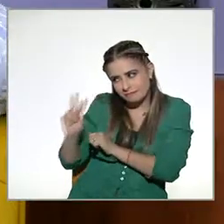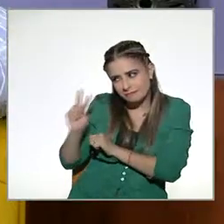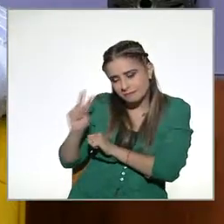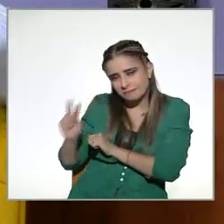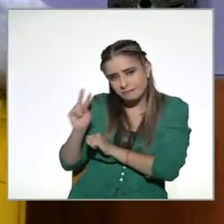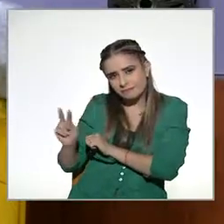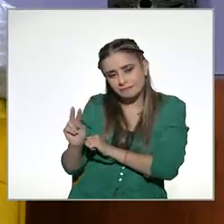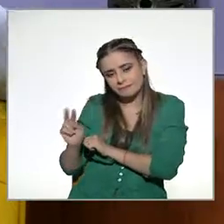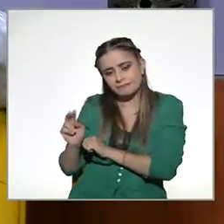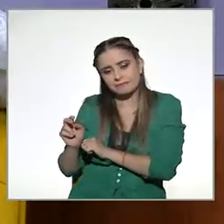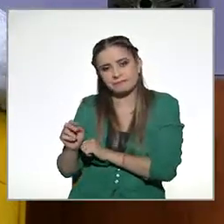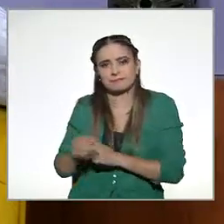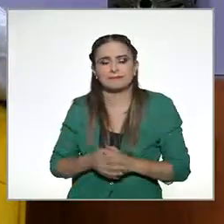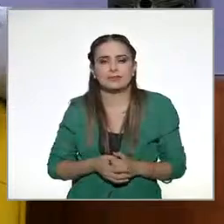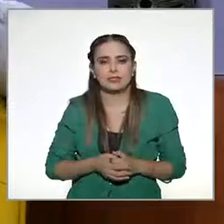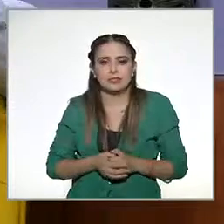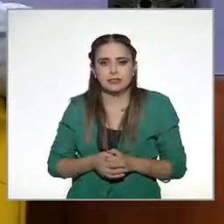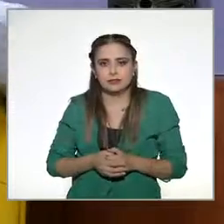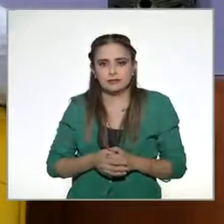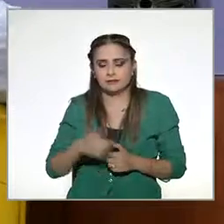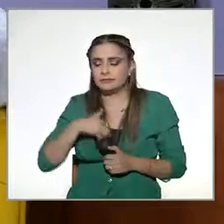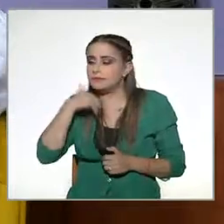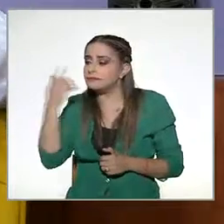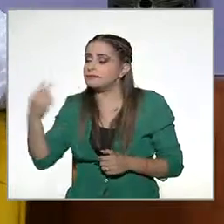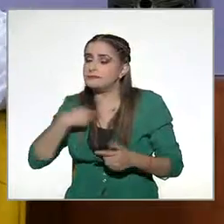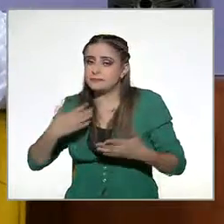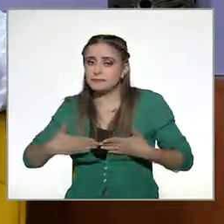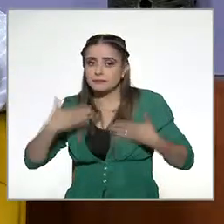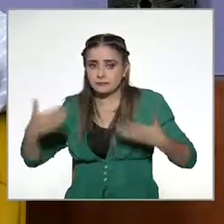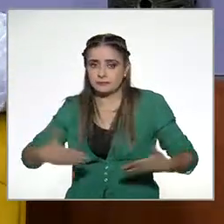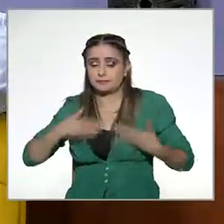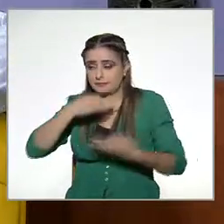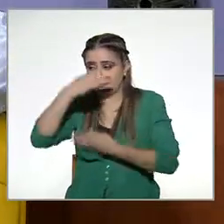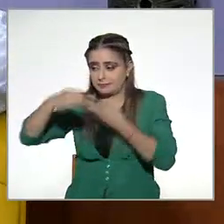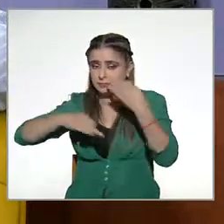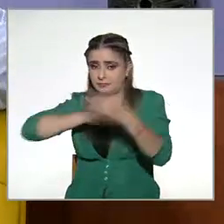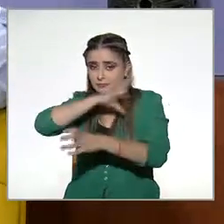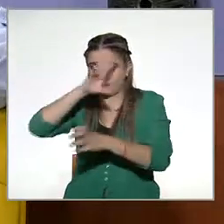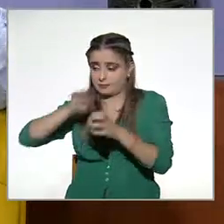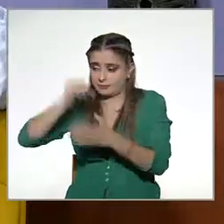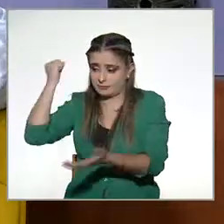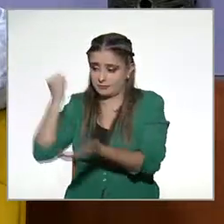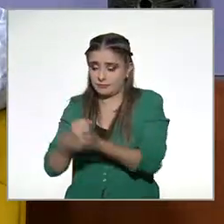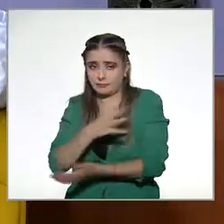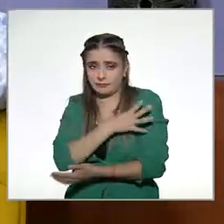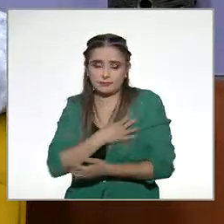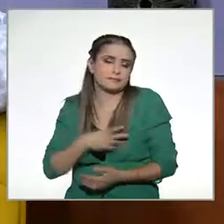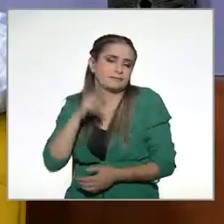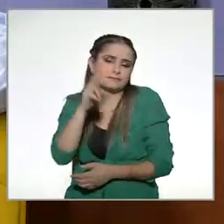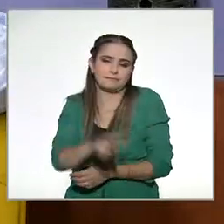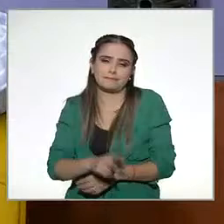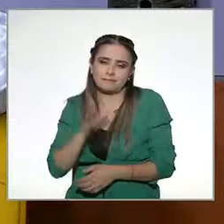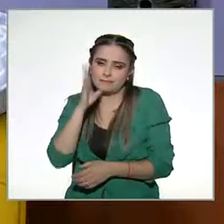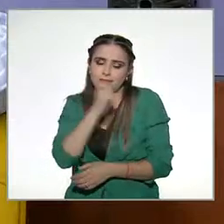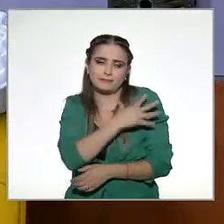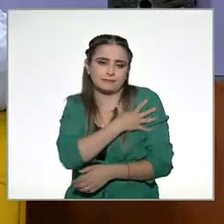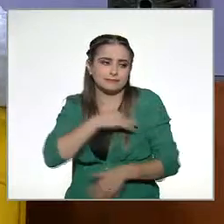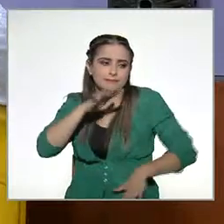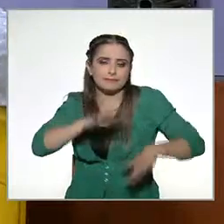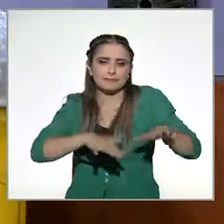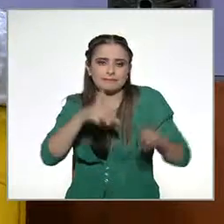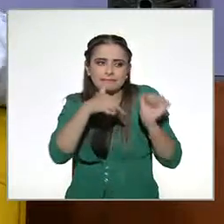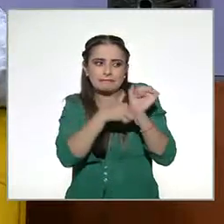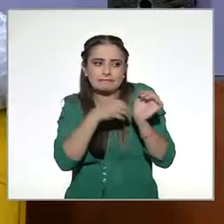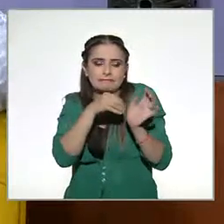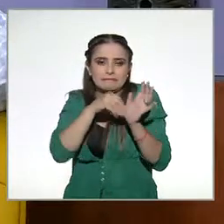quieran, es como lo que decíamos de quiero que me digas todo, qué miedo que le digan todo, ¿no? Porque eventualmente no se puede, ¿no? Pero yo creo que también algo